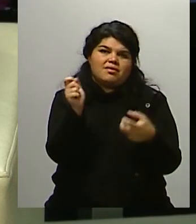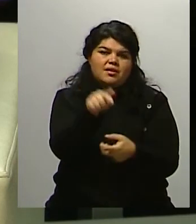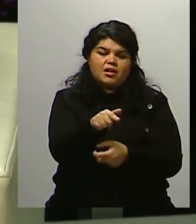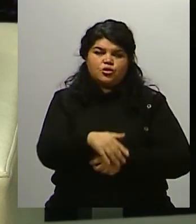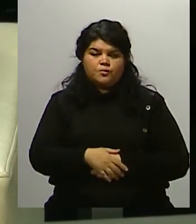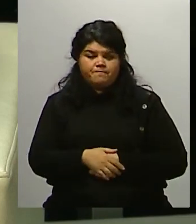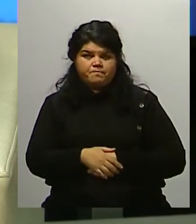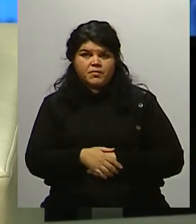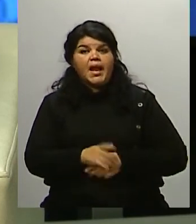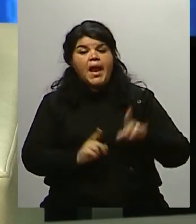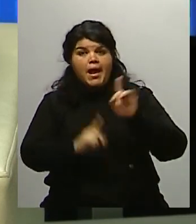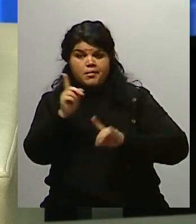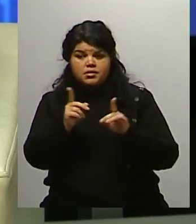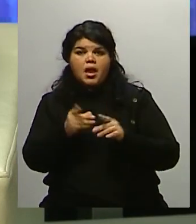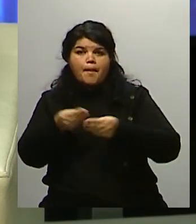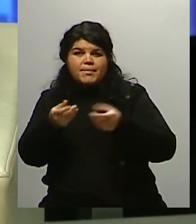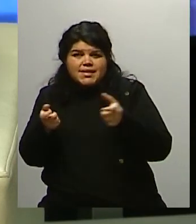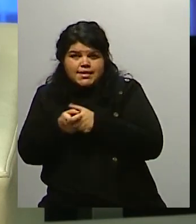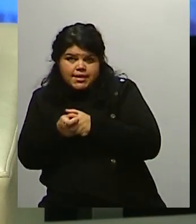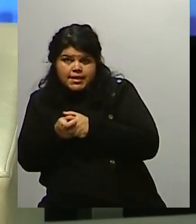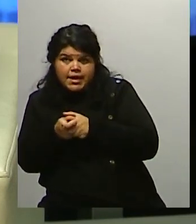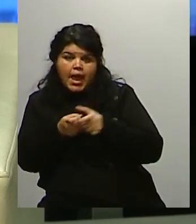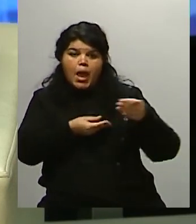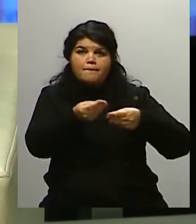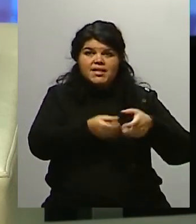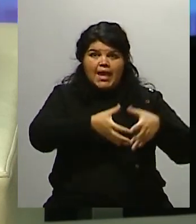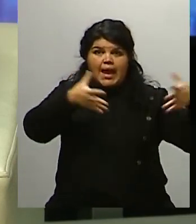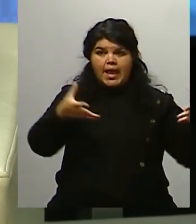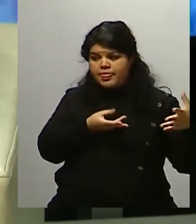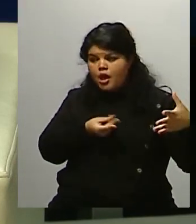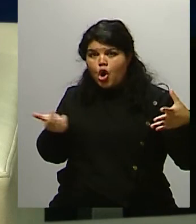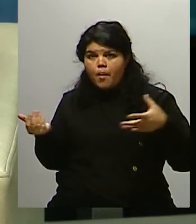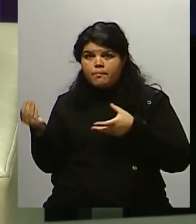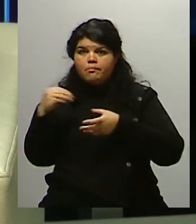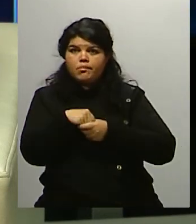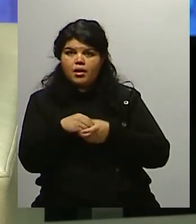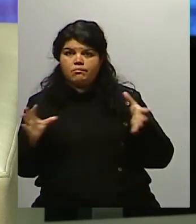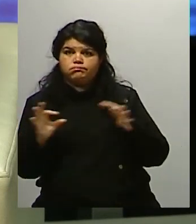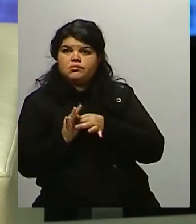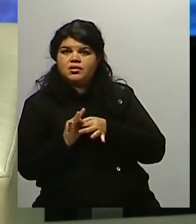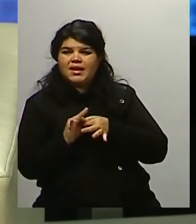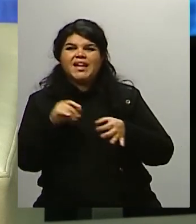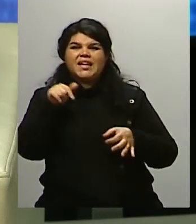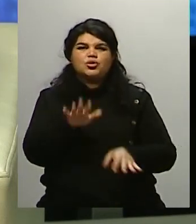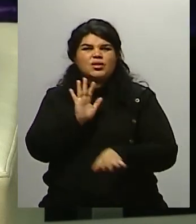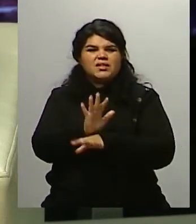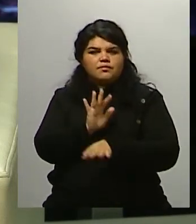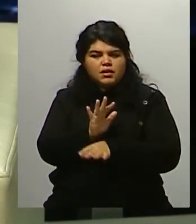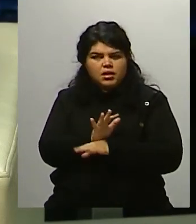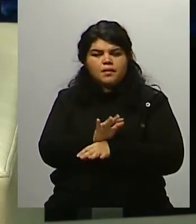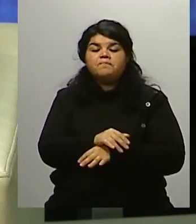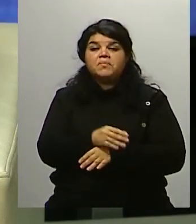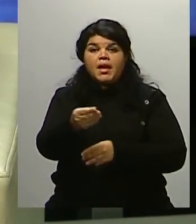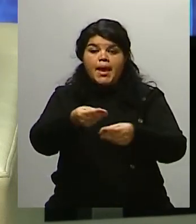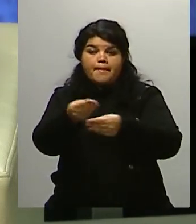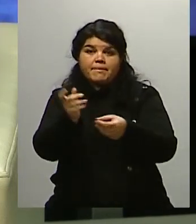temprano, por una grande empresa, y lamentablemente vos sos un número. Y si no estás unido y no estás sindicalizado,